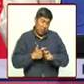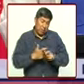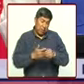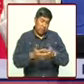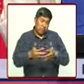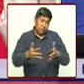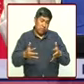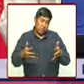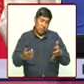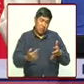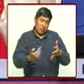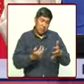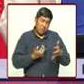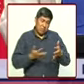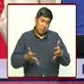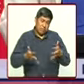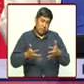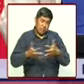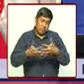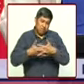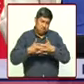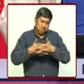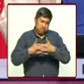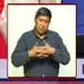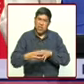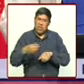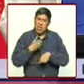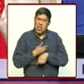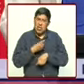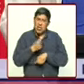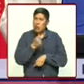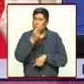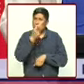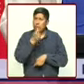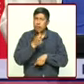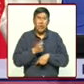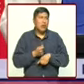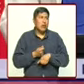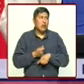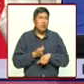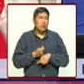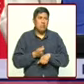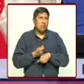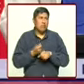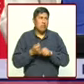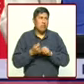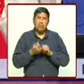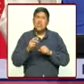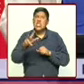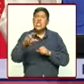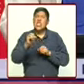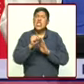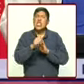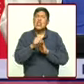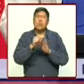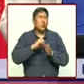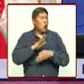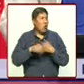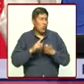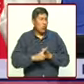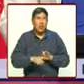cuartos antibombas en menos de 30 segundos. Tenemos todo lo